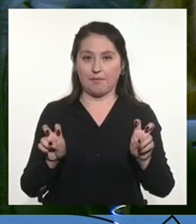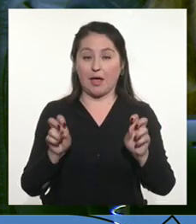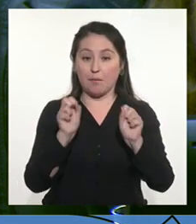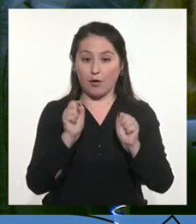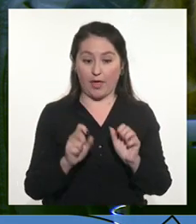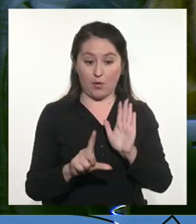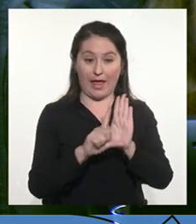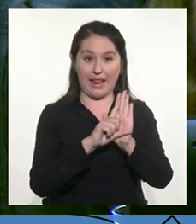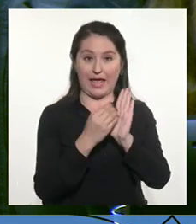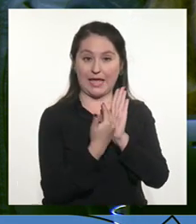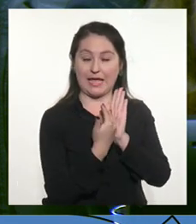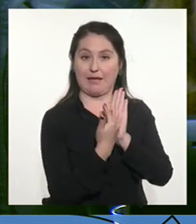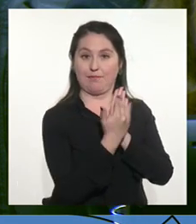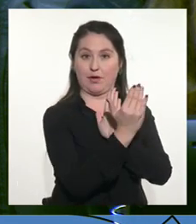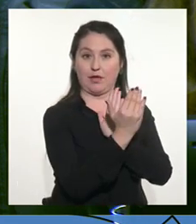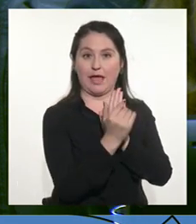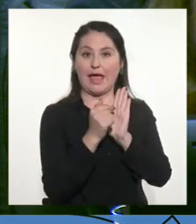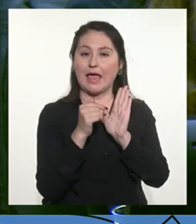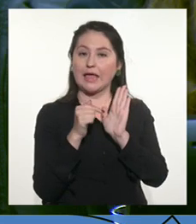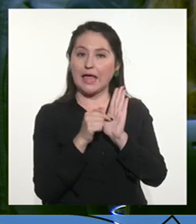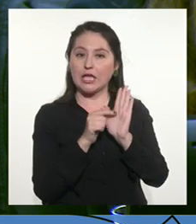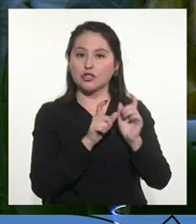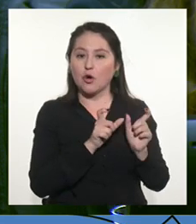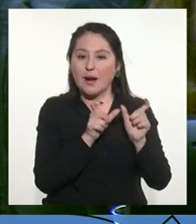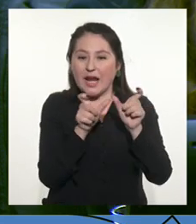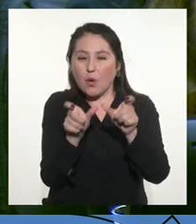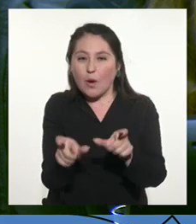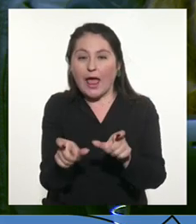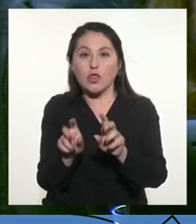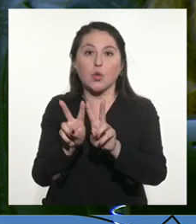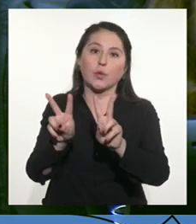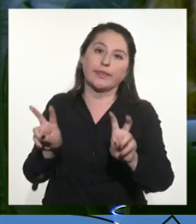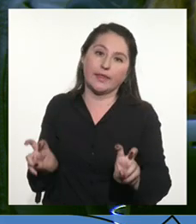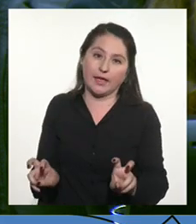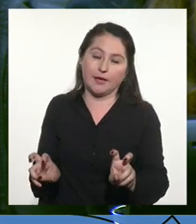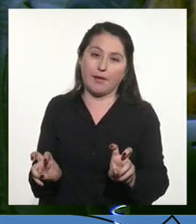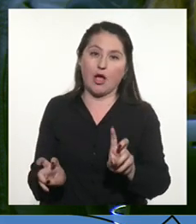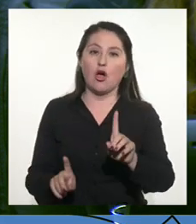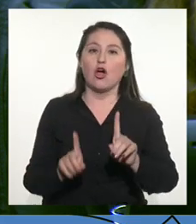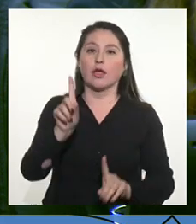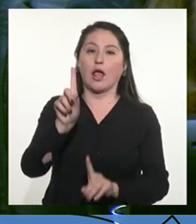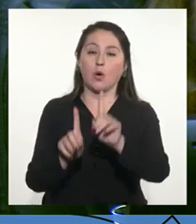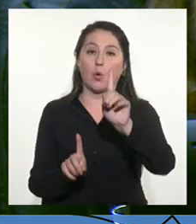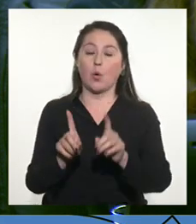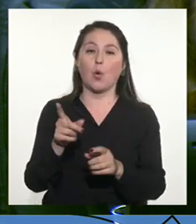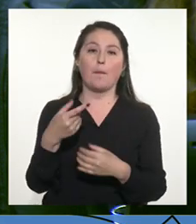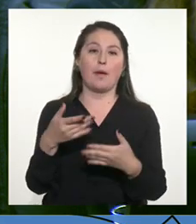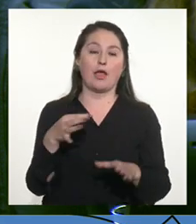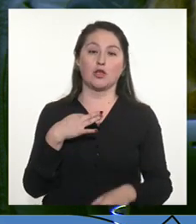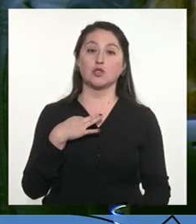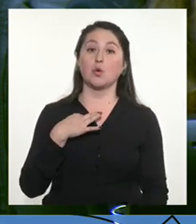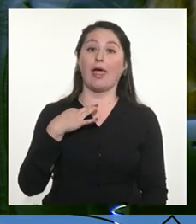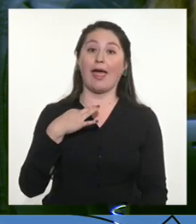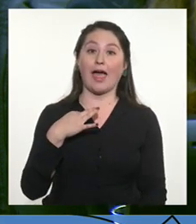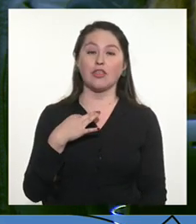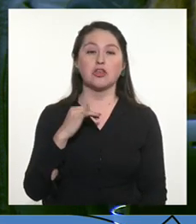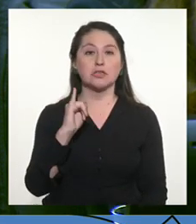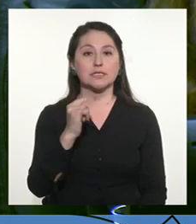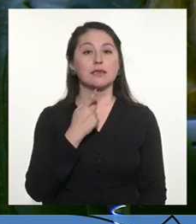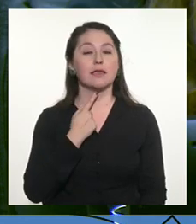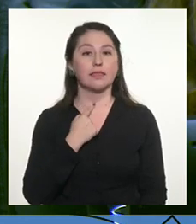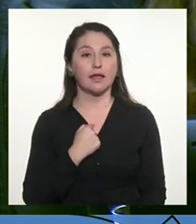una ley que está regulando una materia que a lo mejor a algunos uva no le interesa que algún